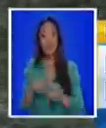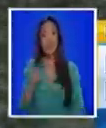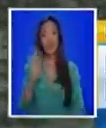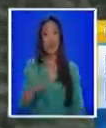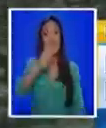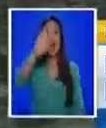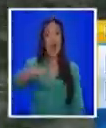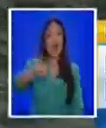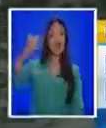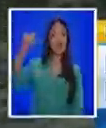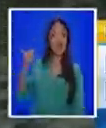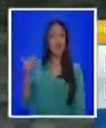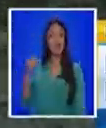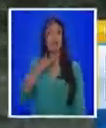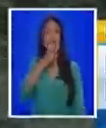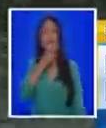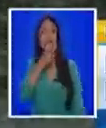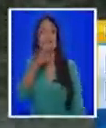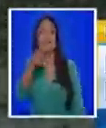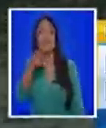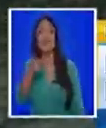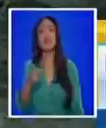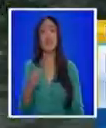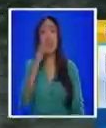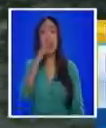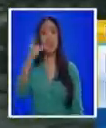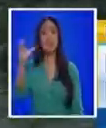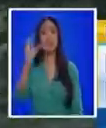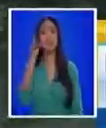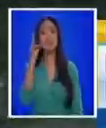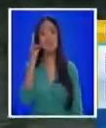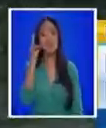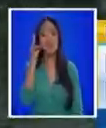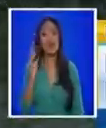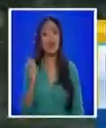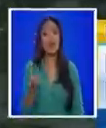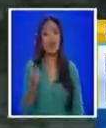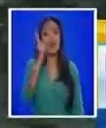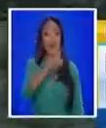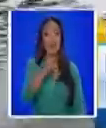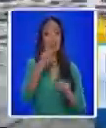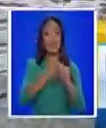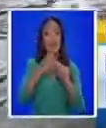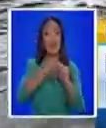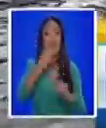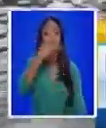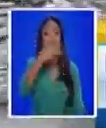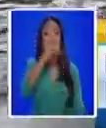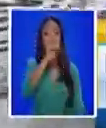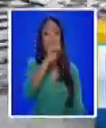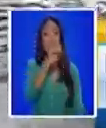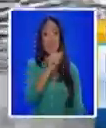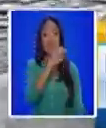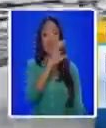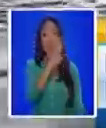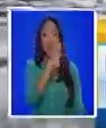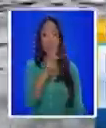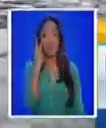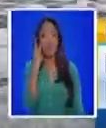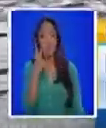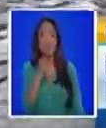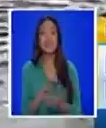luego, pegaditos también los Rodríguez y Chiriaco. ¡Vamos, porque Quito juega